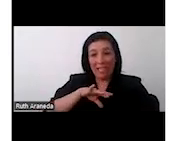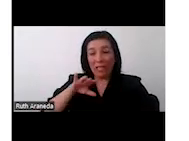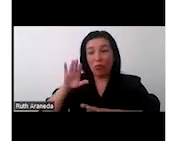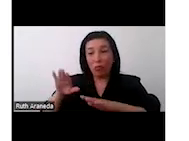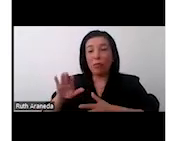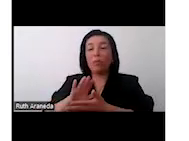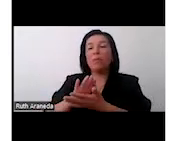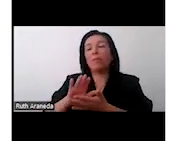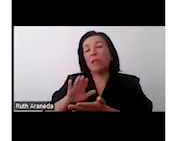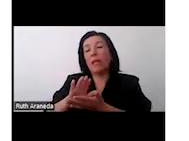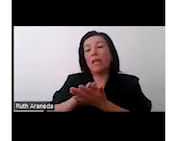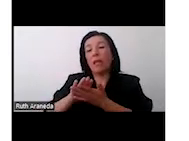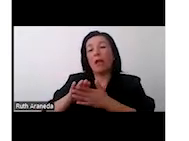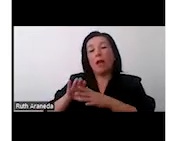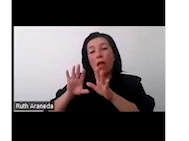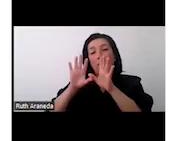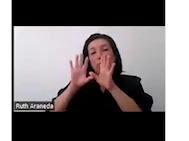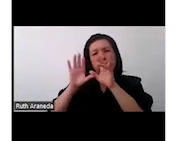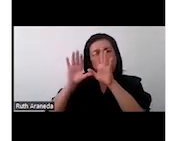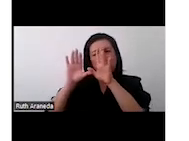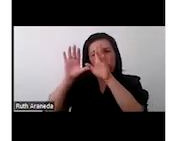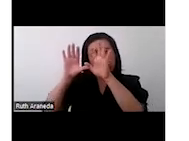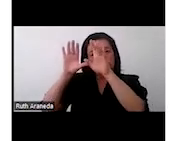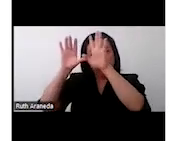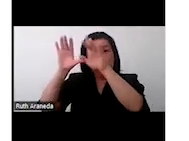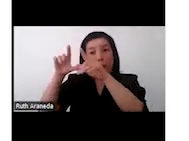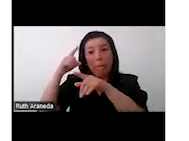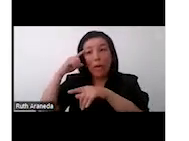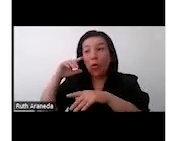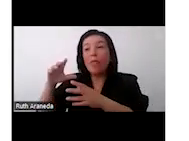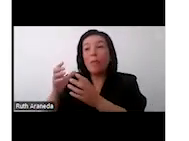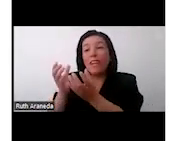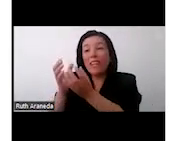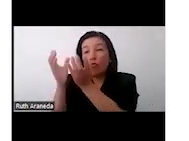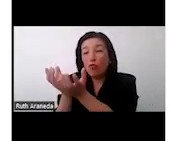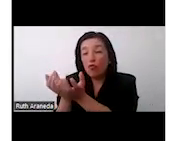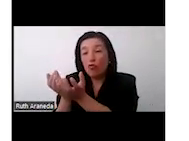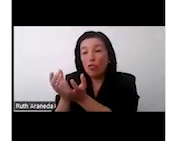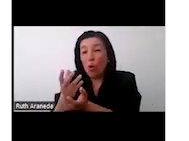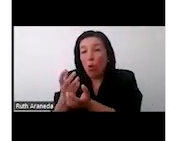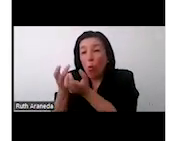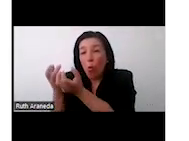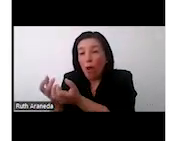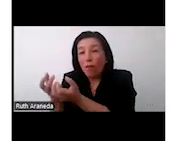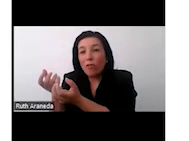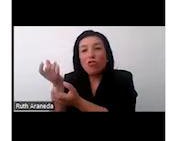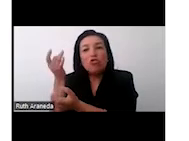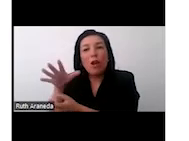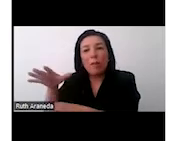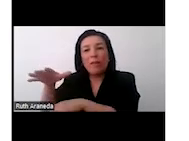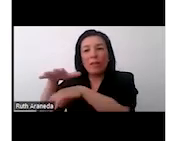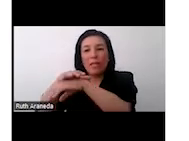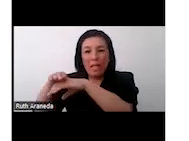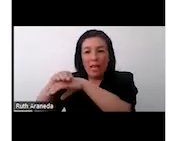ella migra durante todo el año, pero cuando va a nidificar solamente lo hace en la isla Robinson